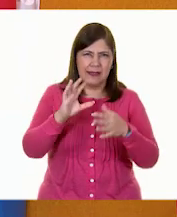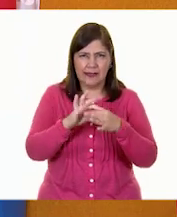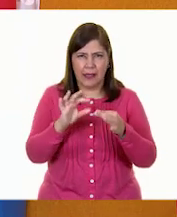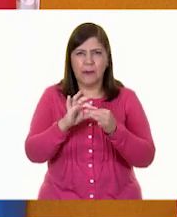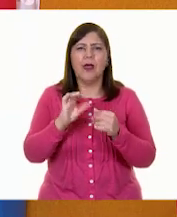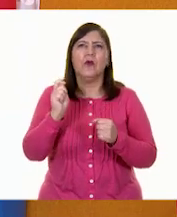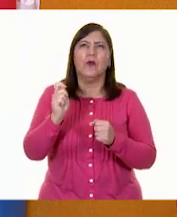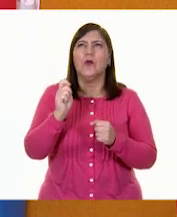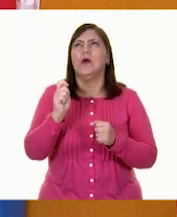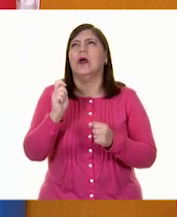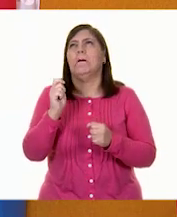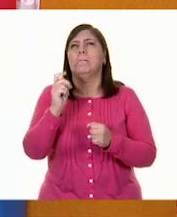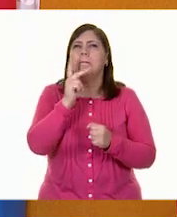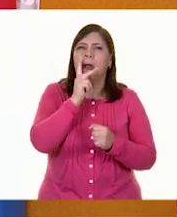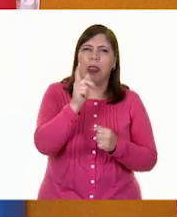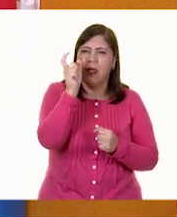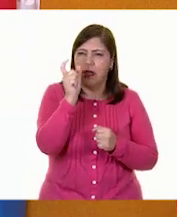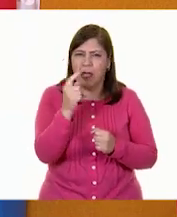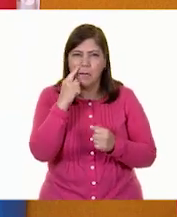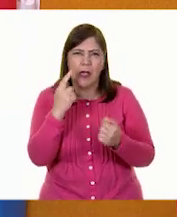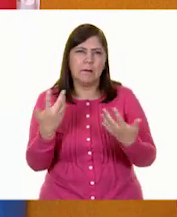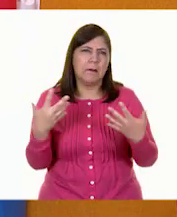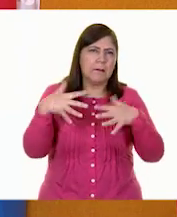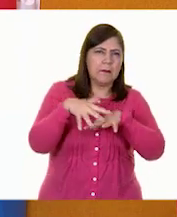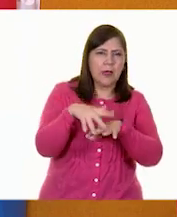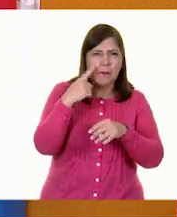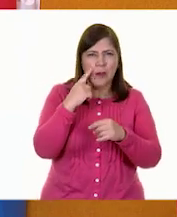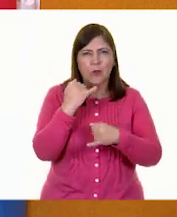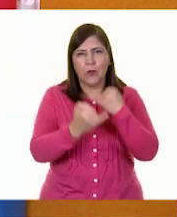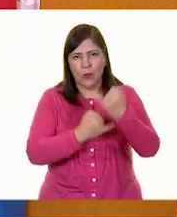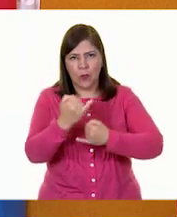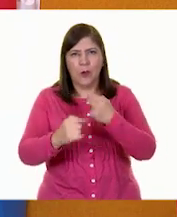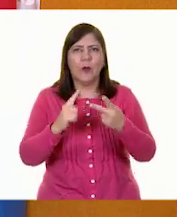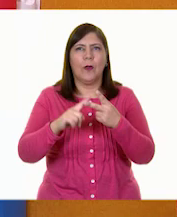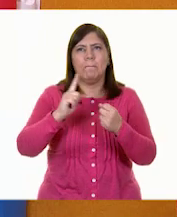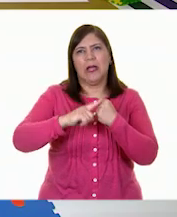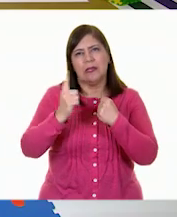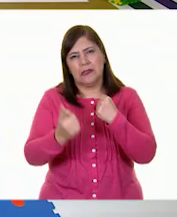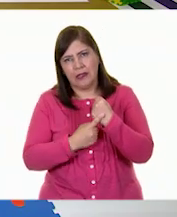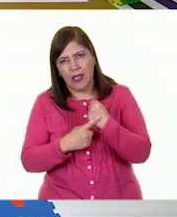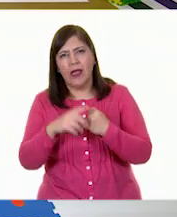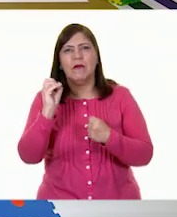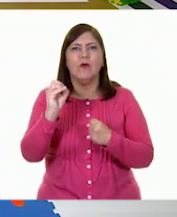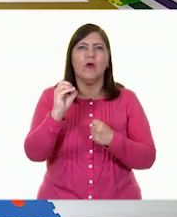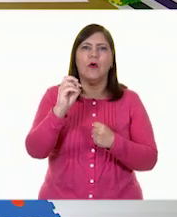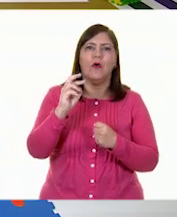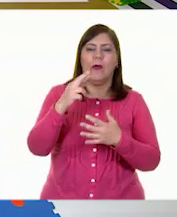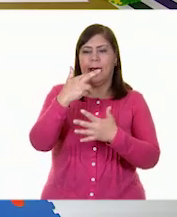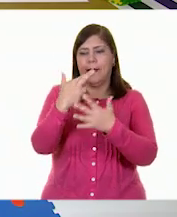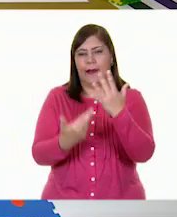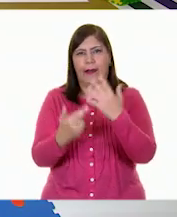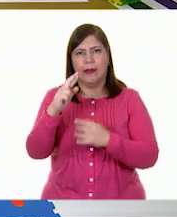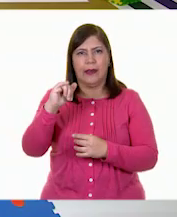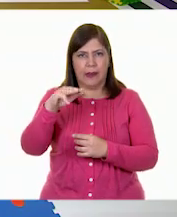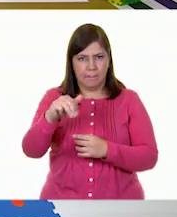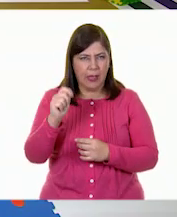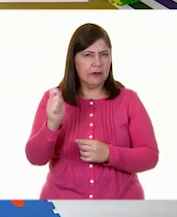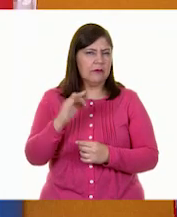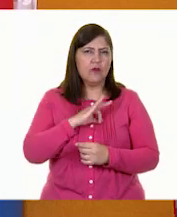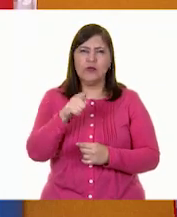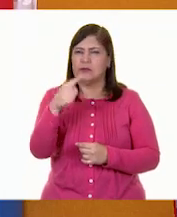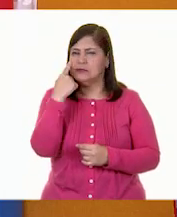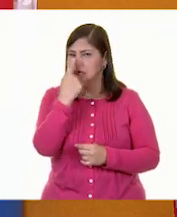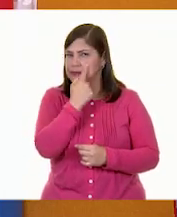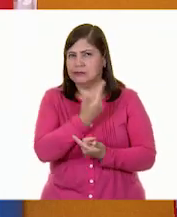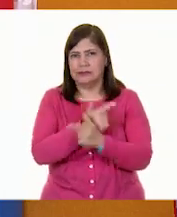ocuparlo. Juego de palabras, metáfora, comparación, rima, pueden hacer que rime. Bueno, como ustedes quieran,